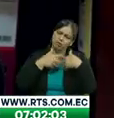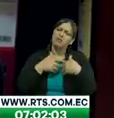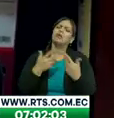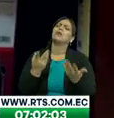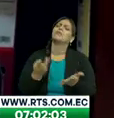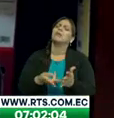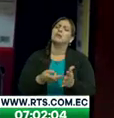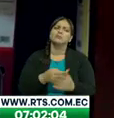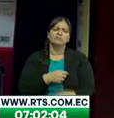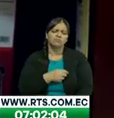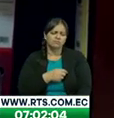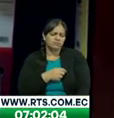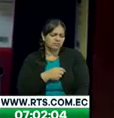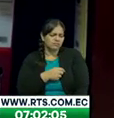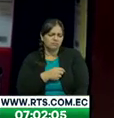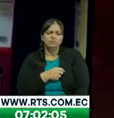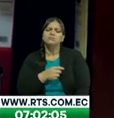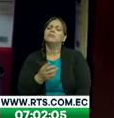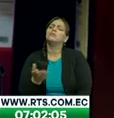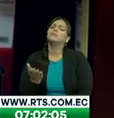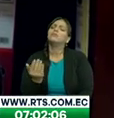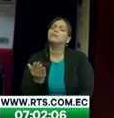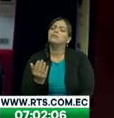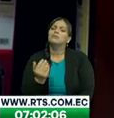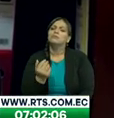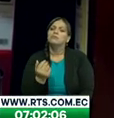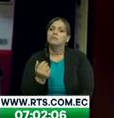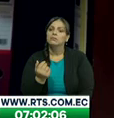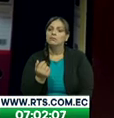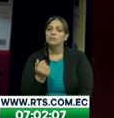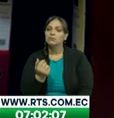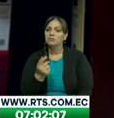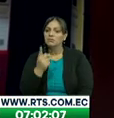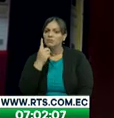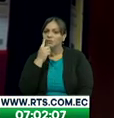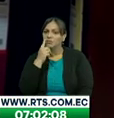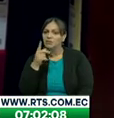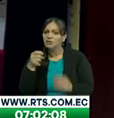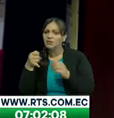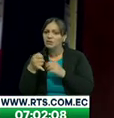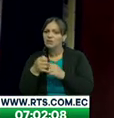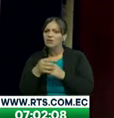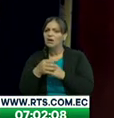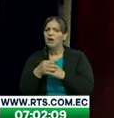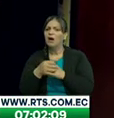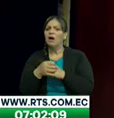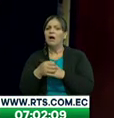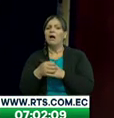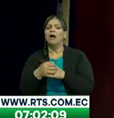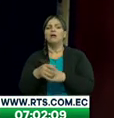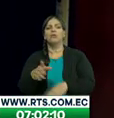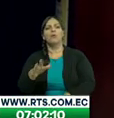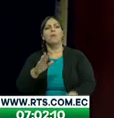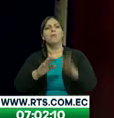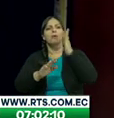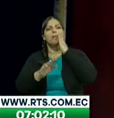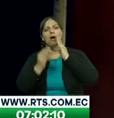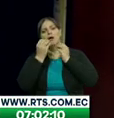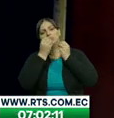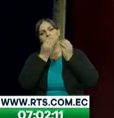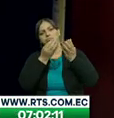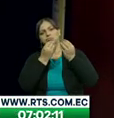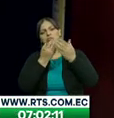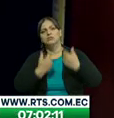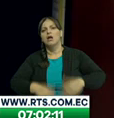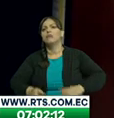se impuso la respectiva multa y una reparación integral a favor de la víctima, con lo cual la Fiscalía continúa cumpliendo